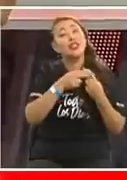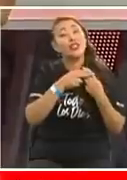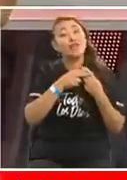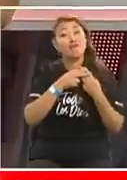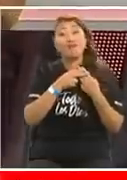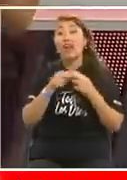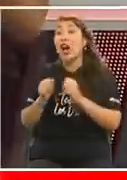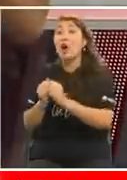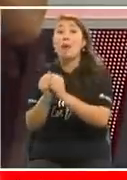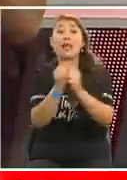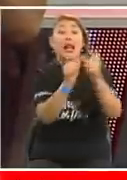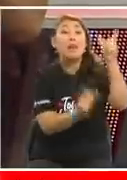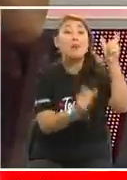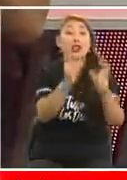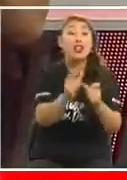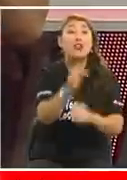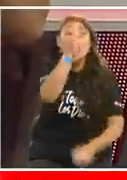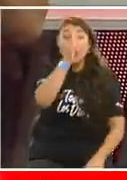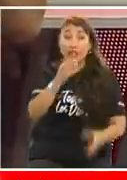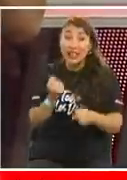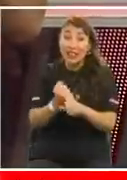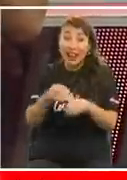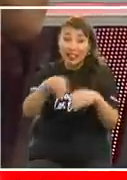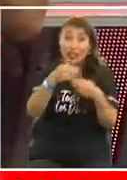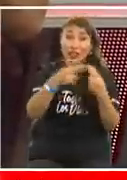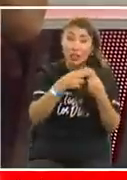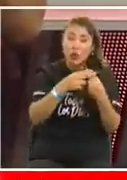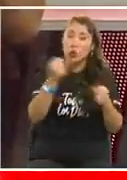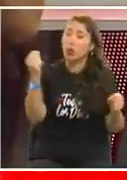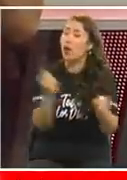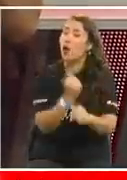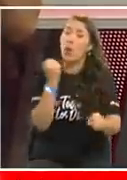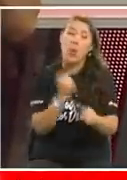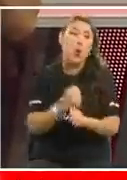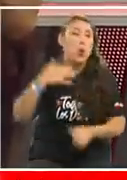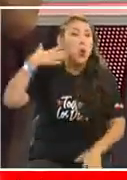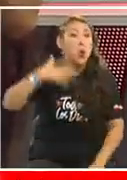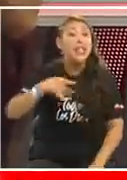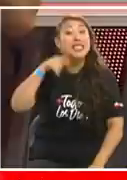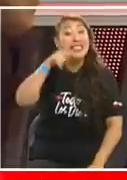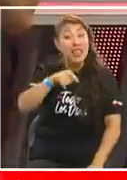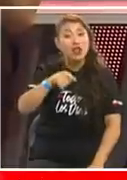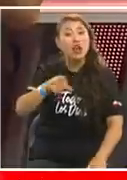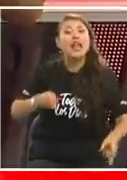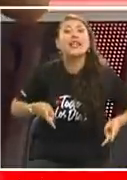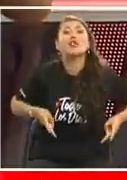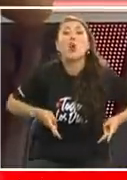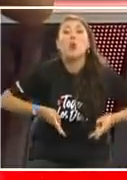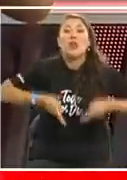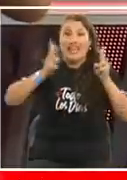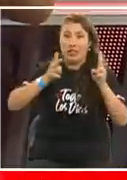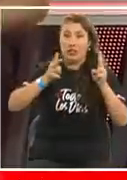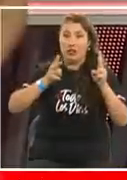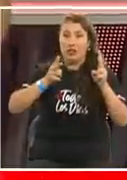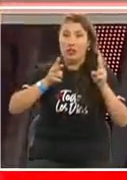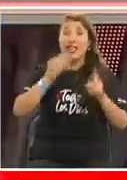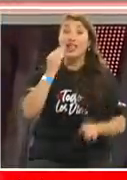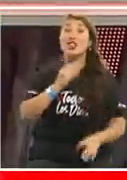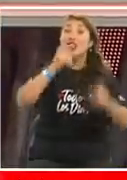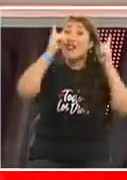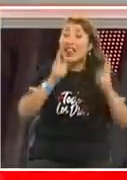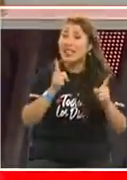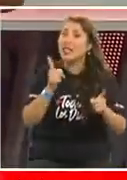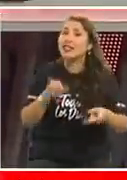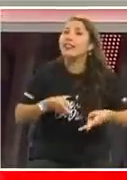personas, también todos los funcionarios hacen un trabajo maravilloso, y sí o sí, esto es un derecho que los niños debiesen sí o sí